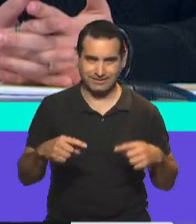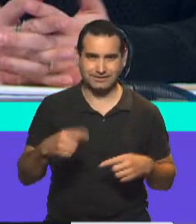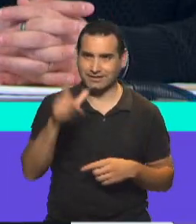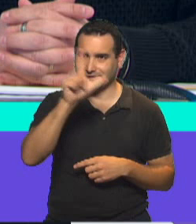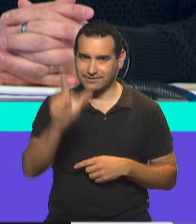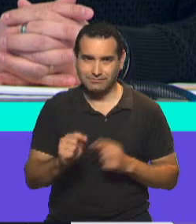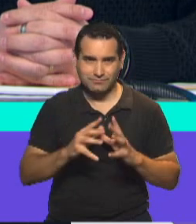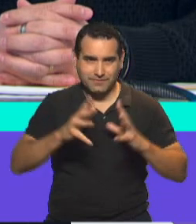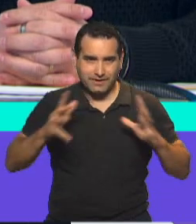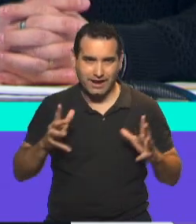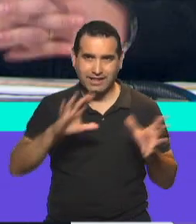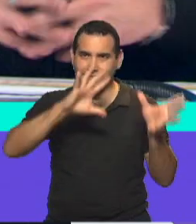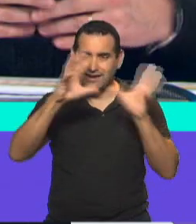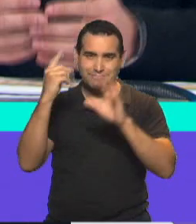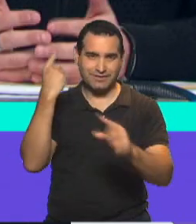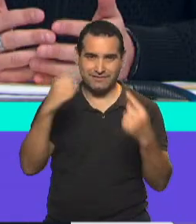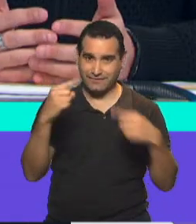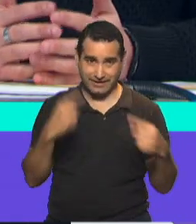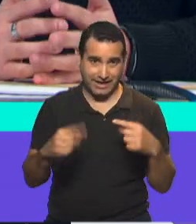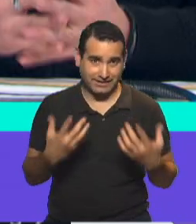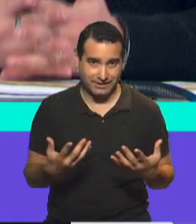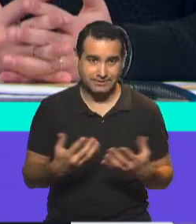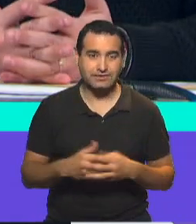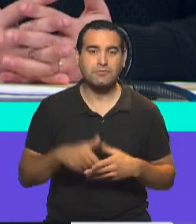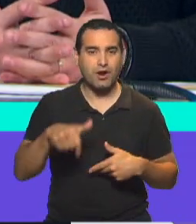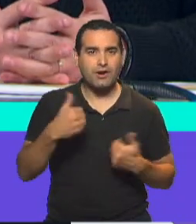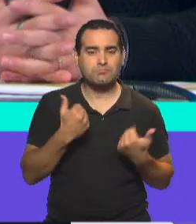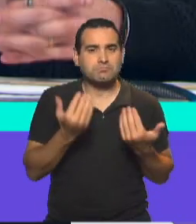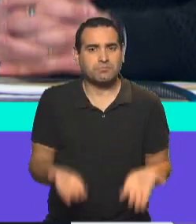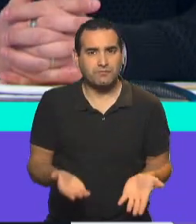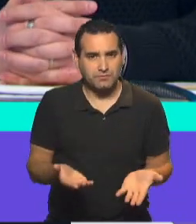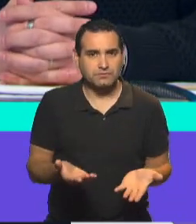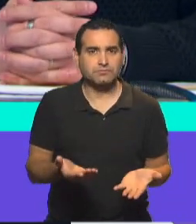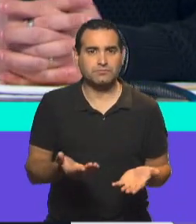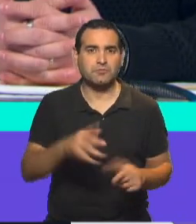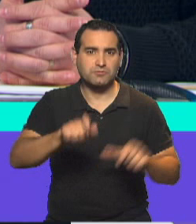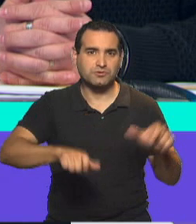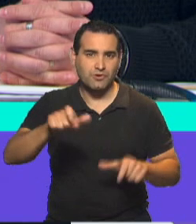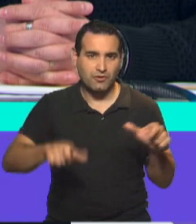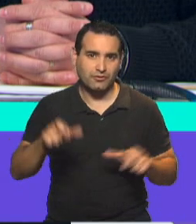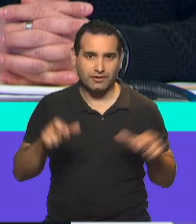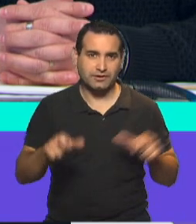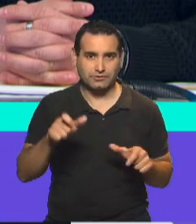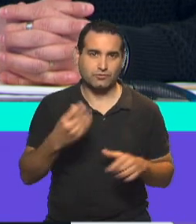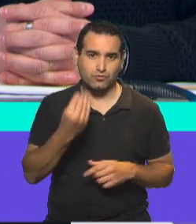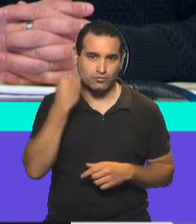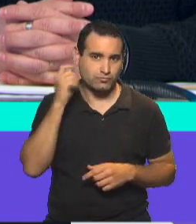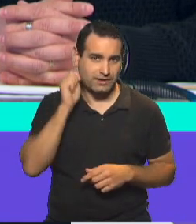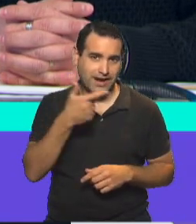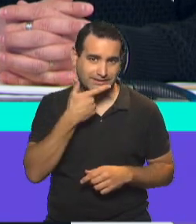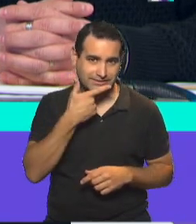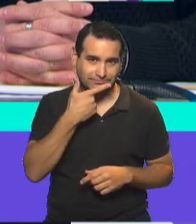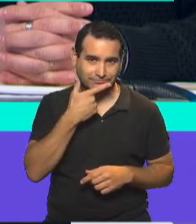tenemos, climática, y lo coloca a la vanguardia en cuanto a beneficios para usuarios y usuarias del servicio público de gas